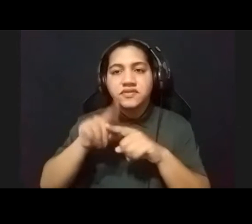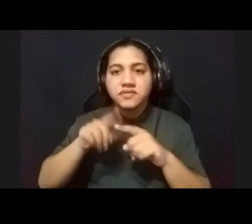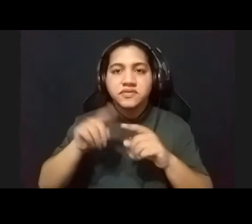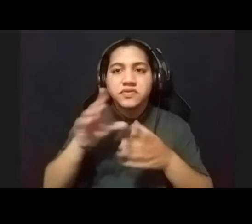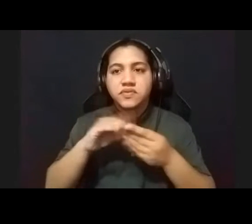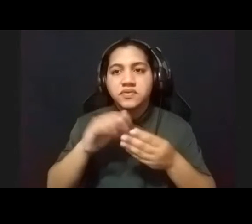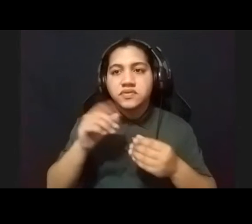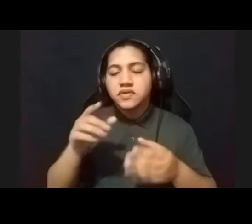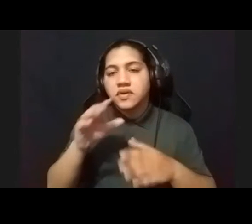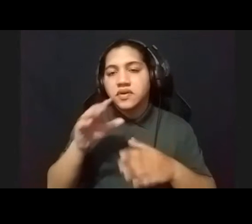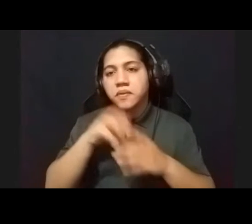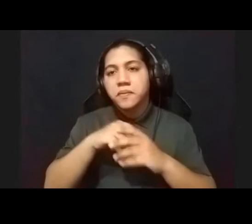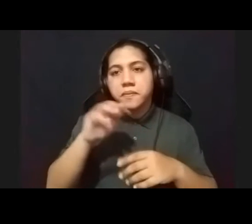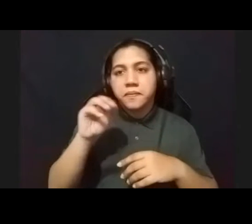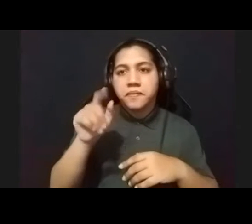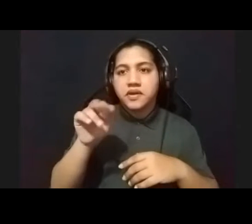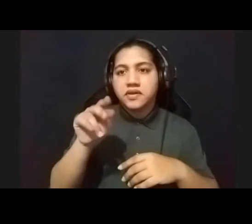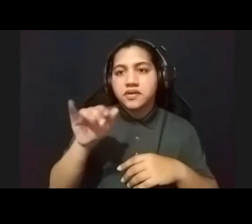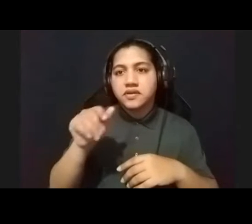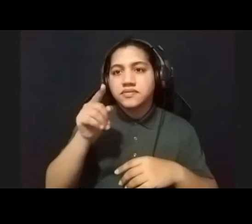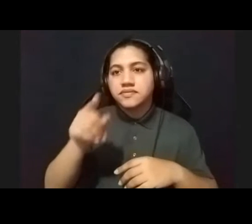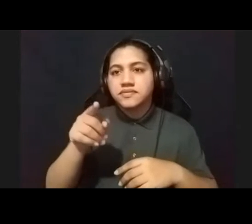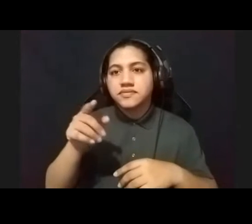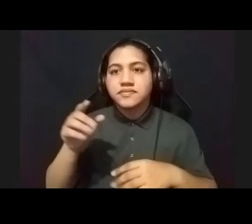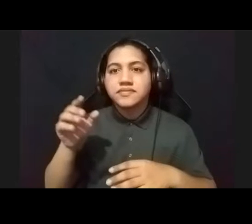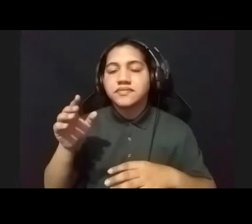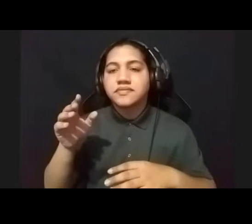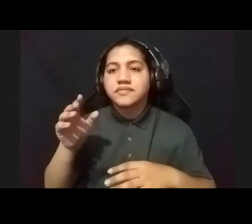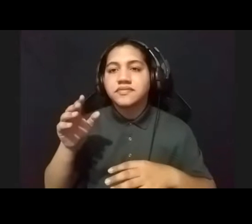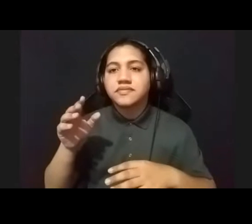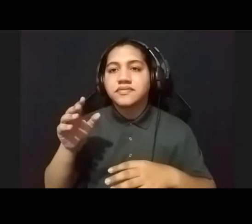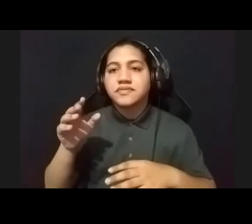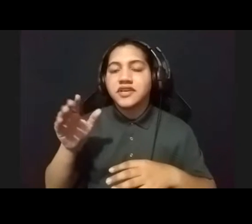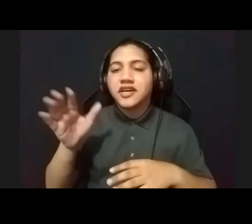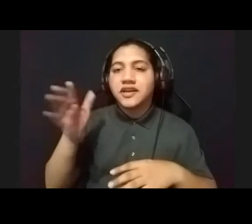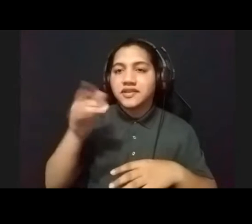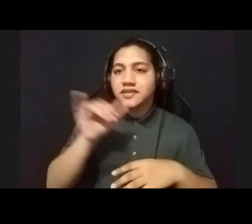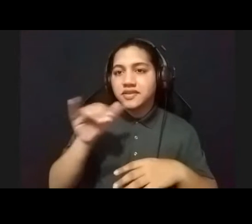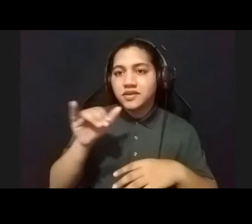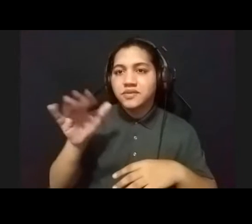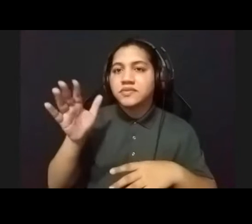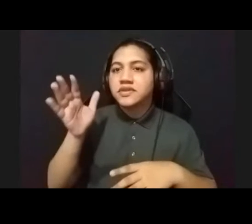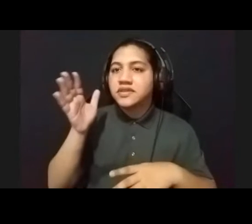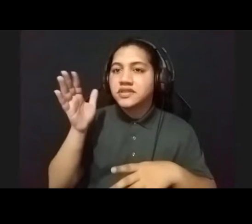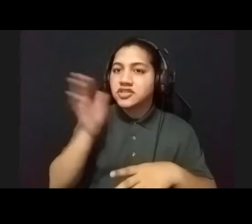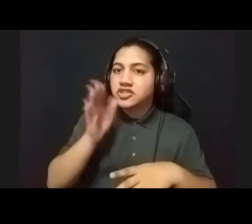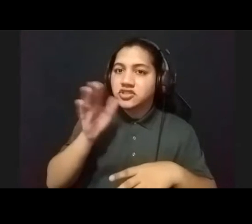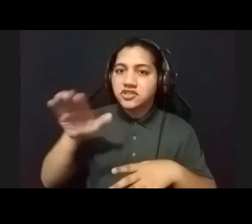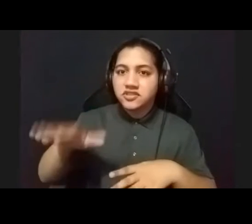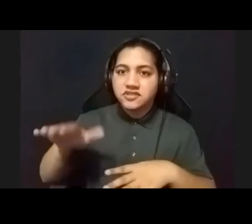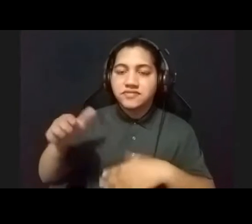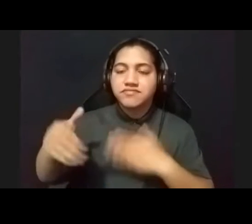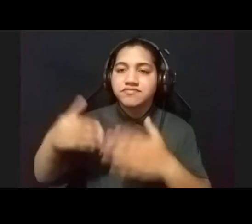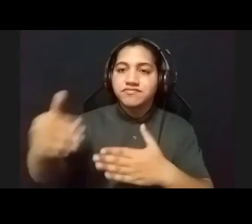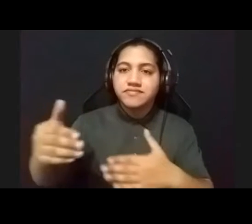el de Martina, la tataranieta de la Cucarachita Martina, porque se han hecho también versiones inspirándose en